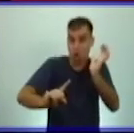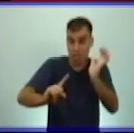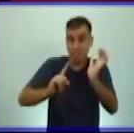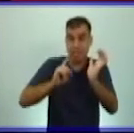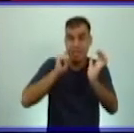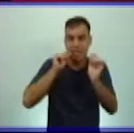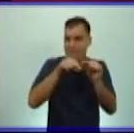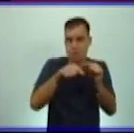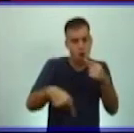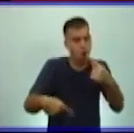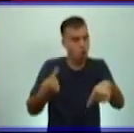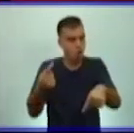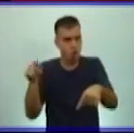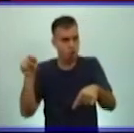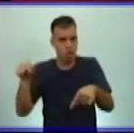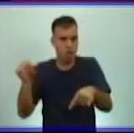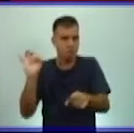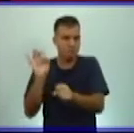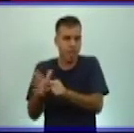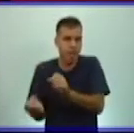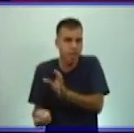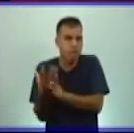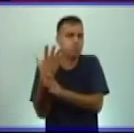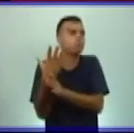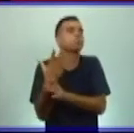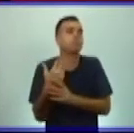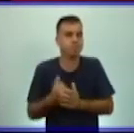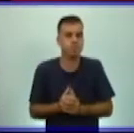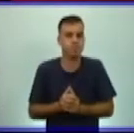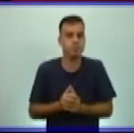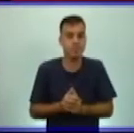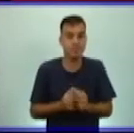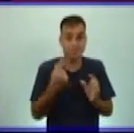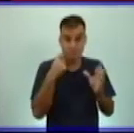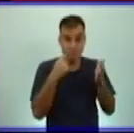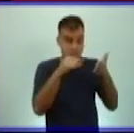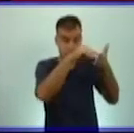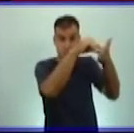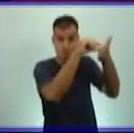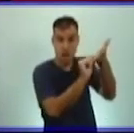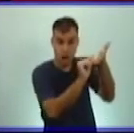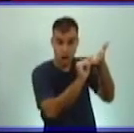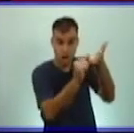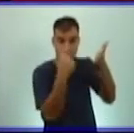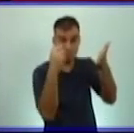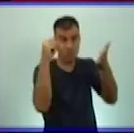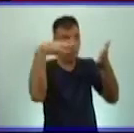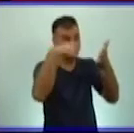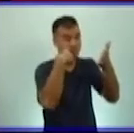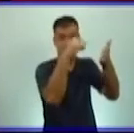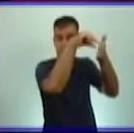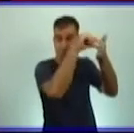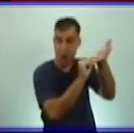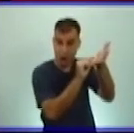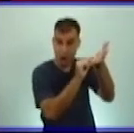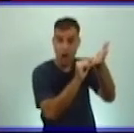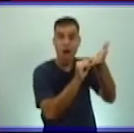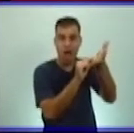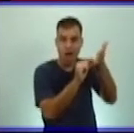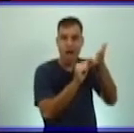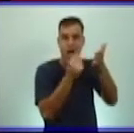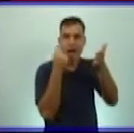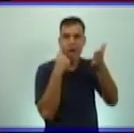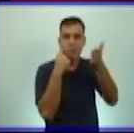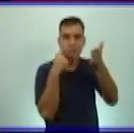que la origina. Cerrar un interruptor es equivalente a que usted aproxime todo este enrollado al